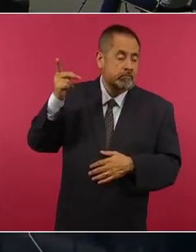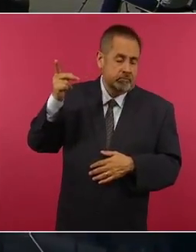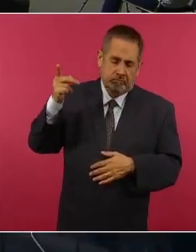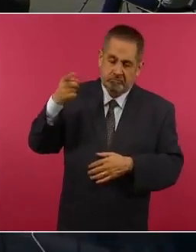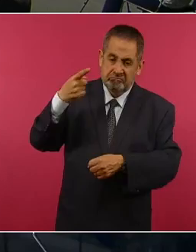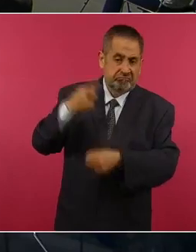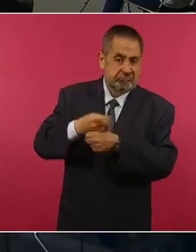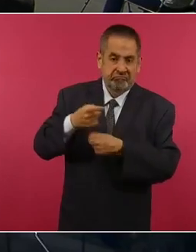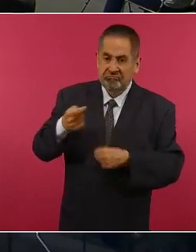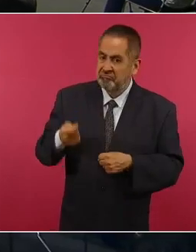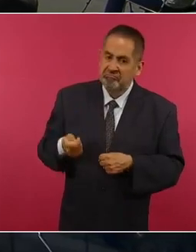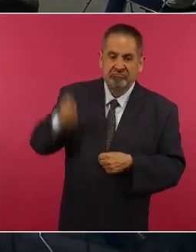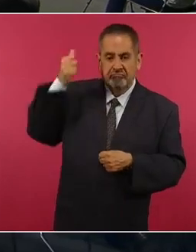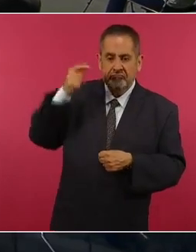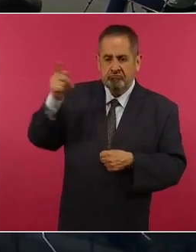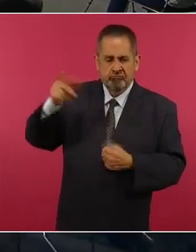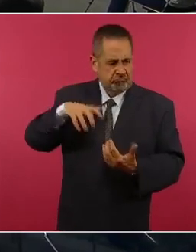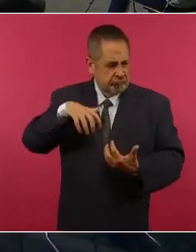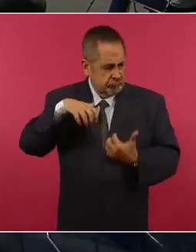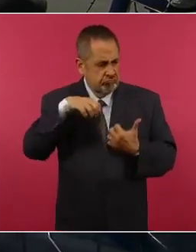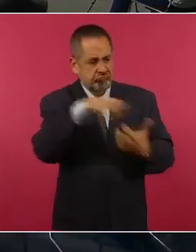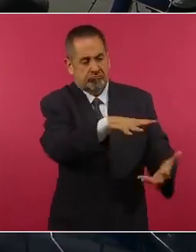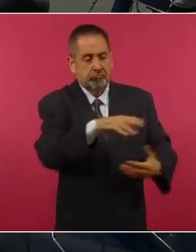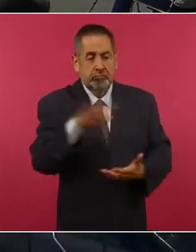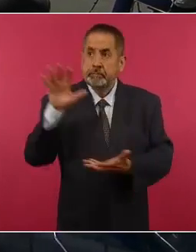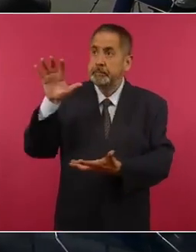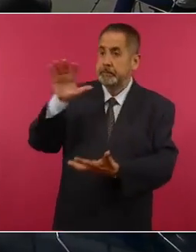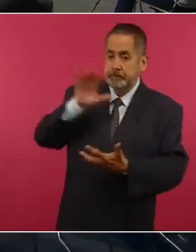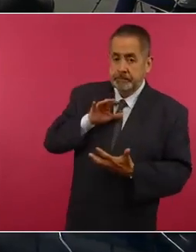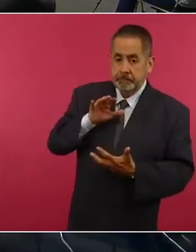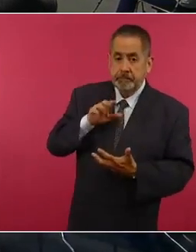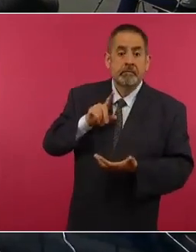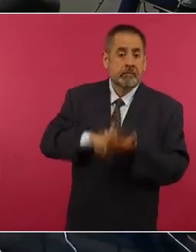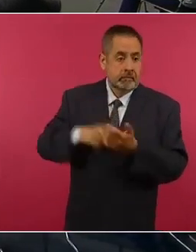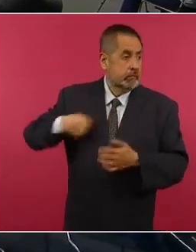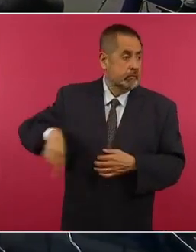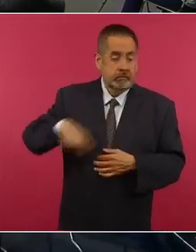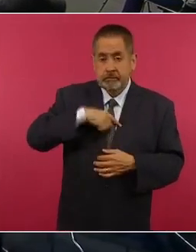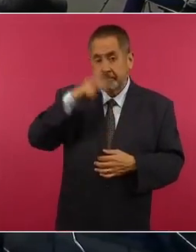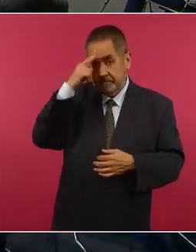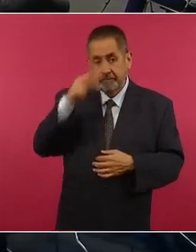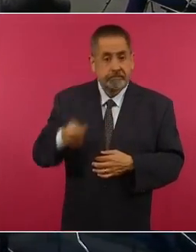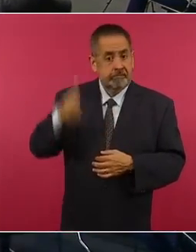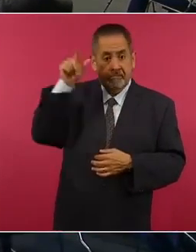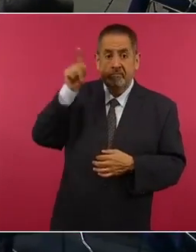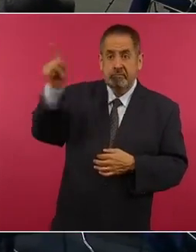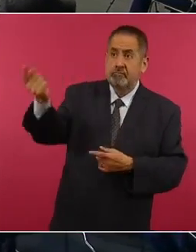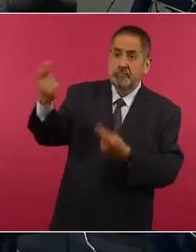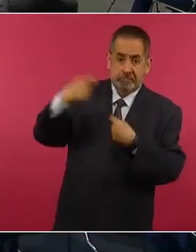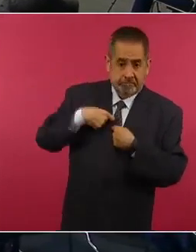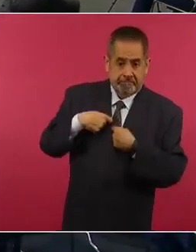fue el primero en enviarnos equipos